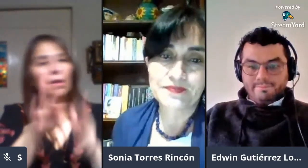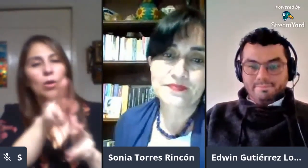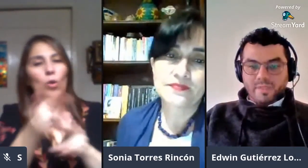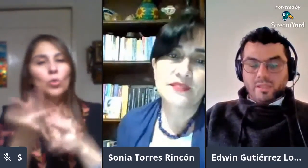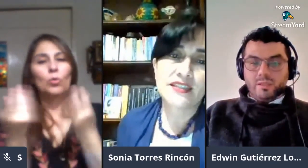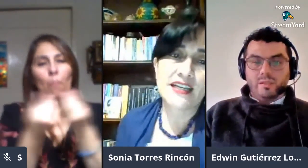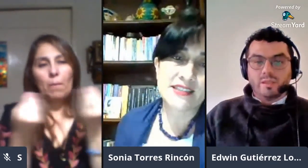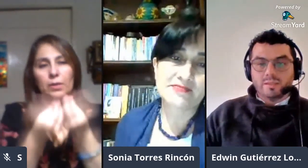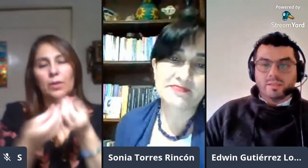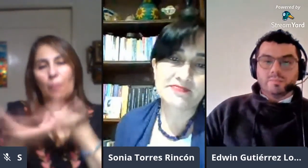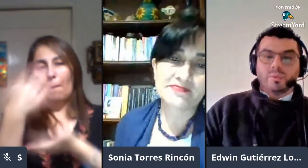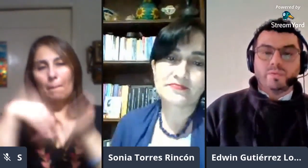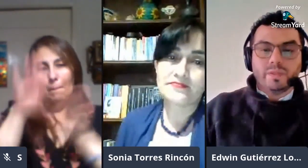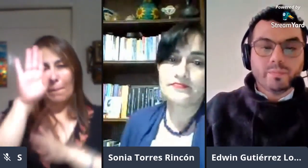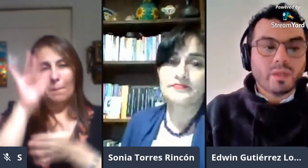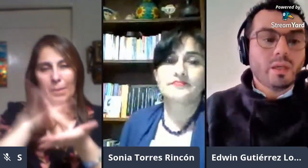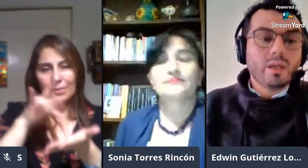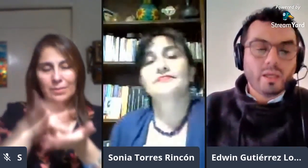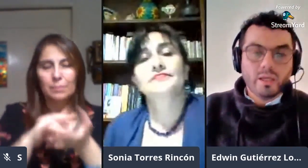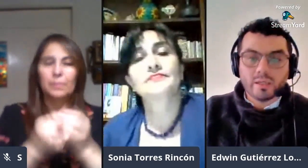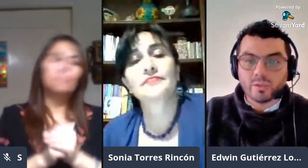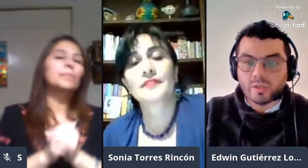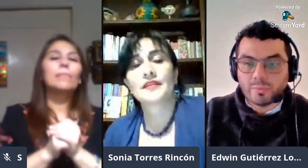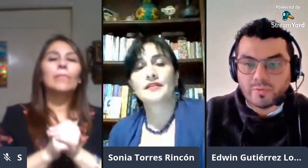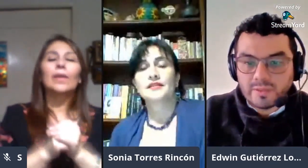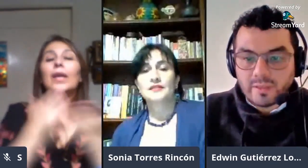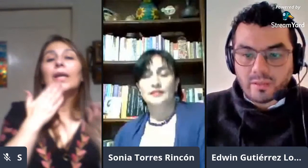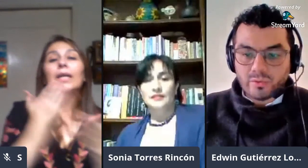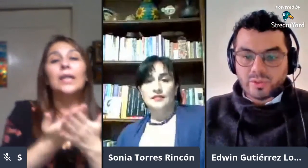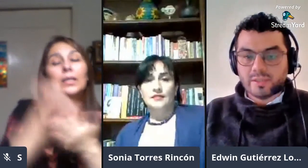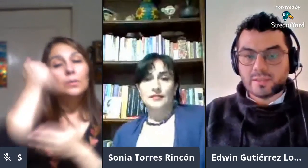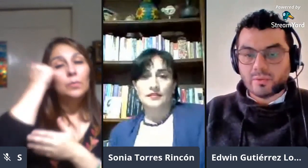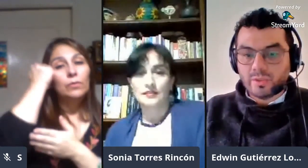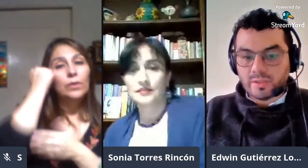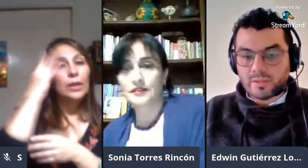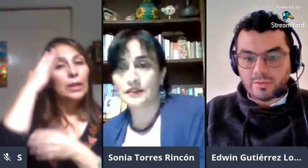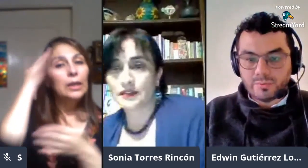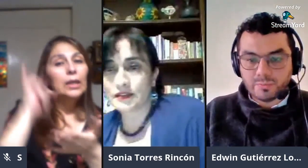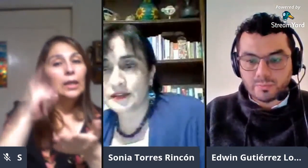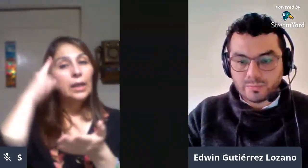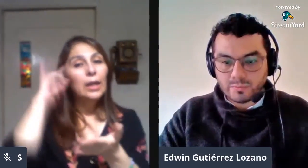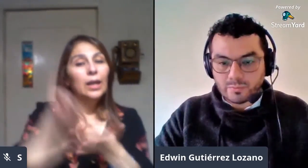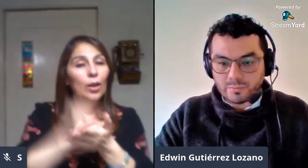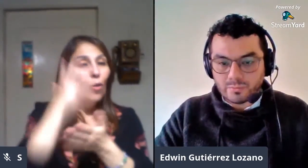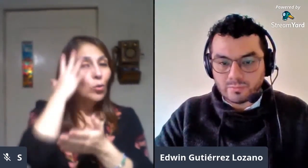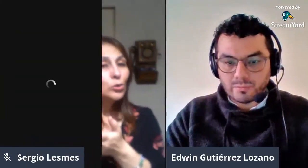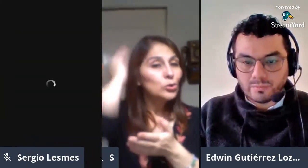compañero. Gracias. Gracias, profe. Creo que el profe Sergio ya está conectado.